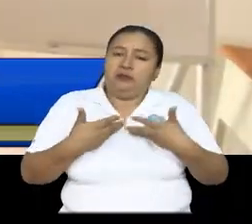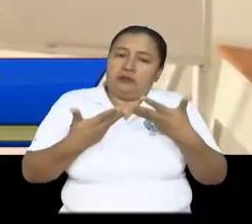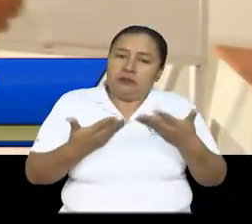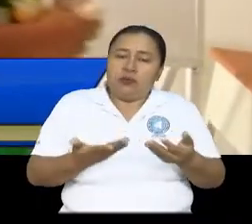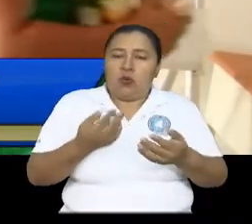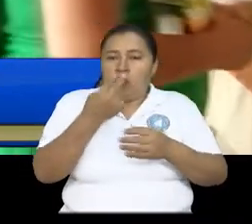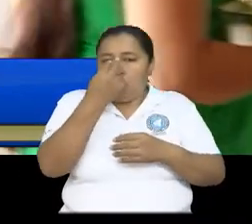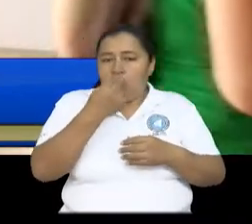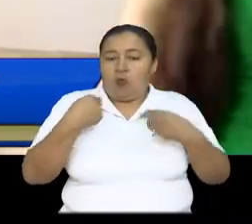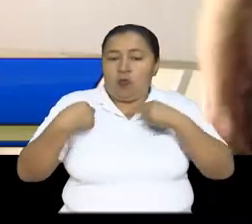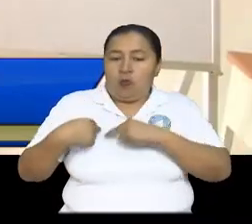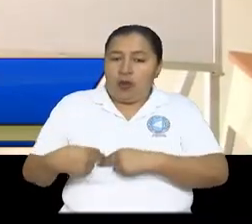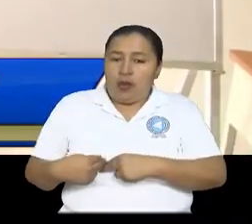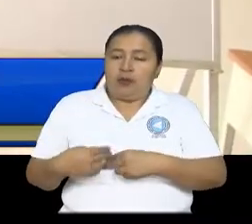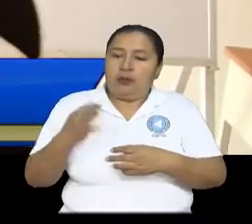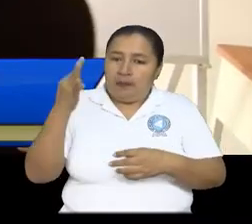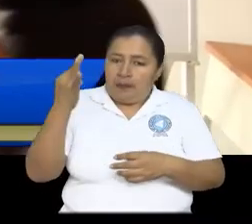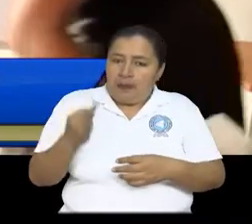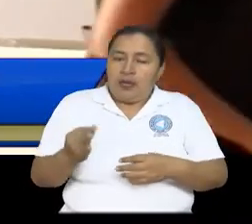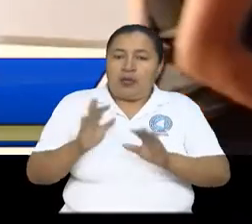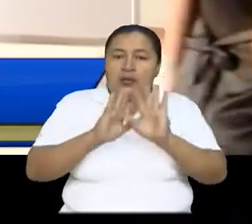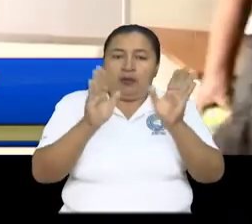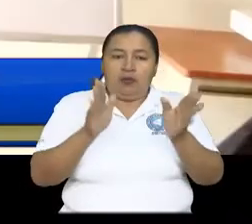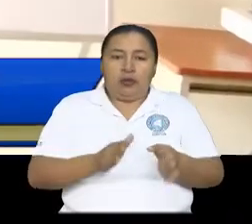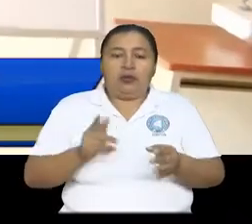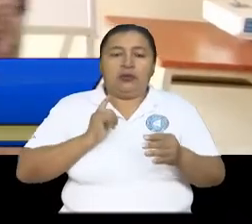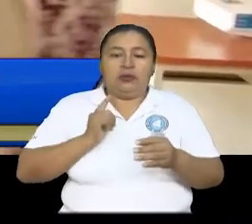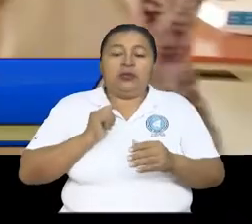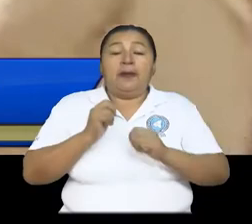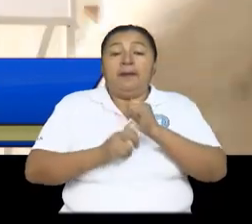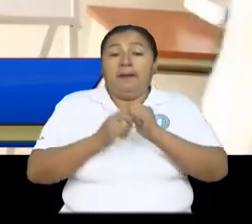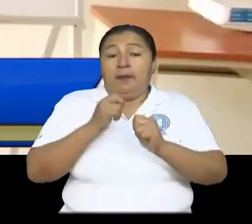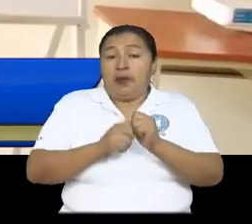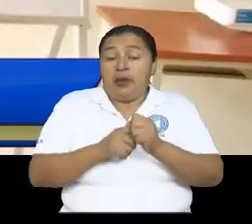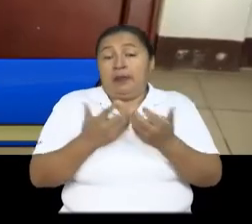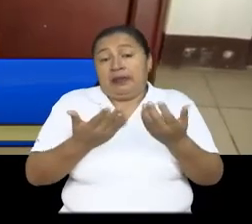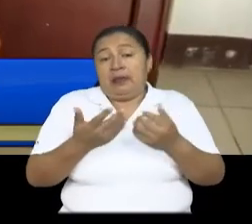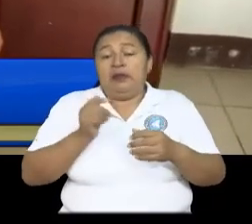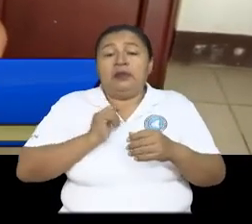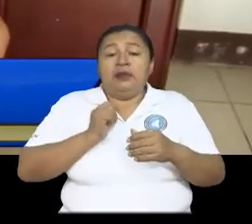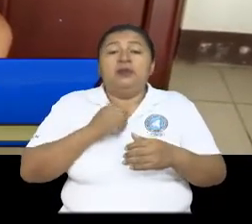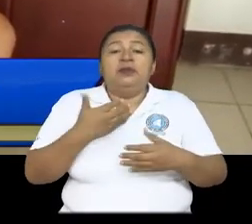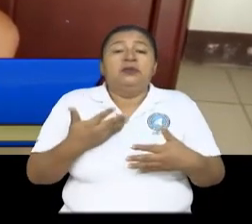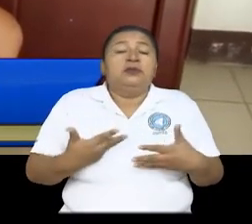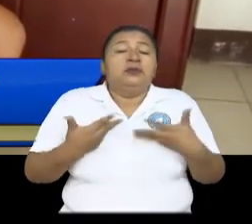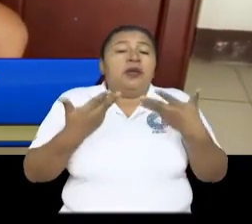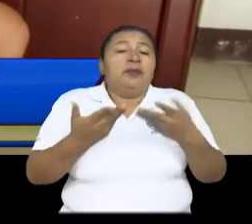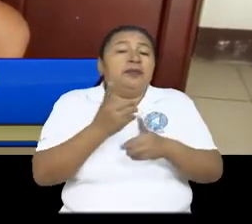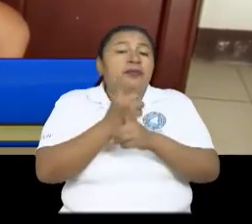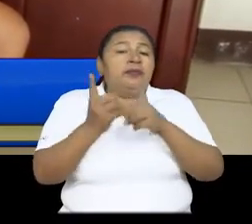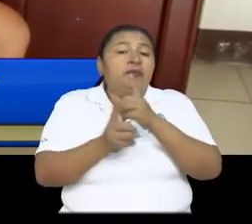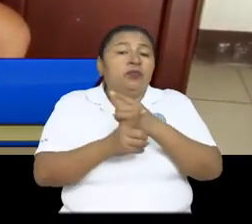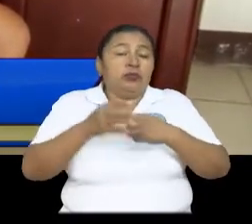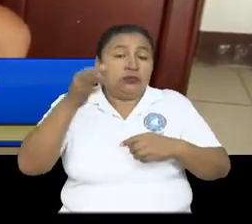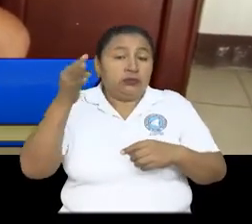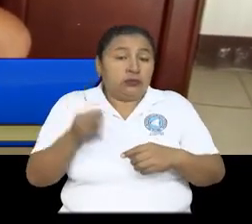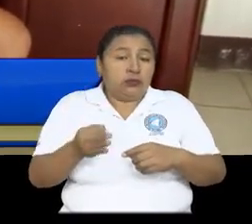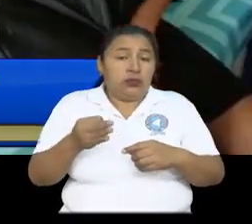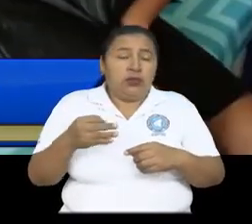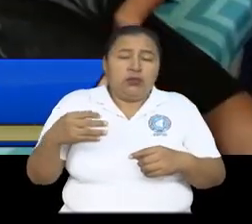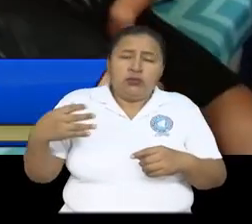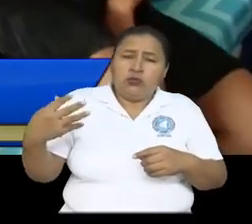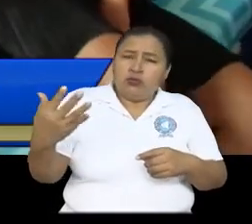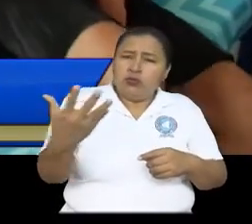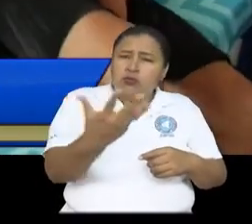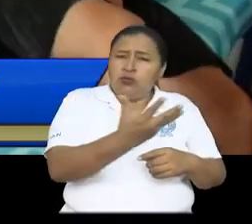con calidad a la compañera que salen digamos afectada y también debemos de asegurar toda la